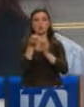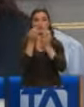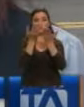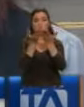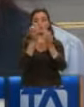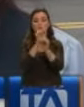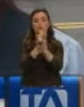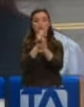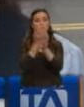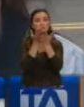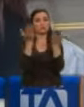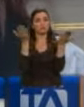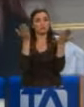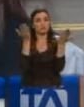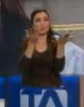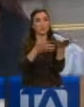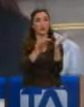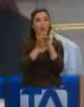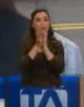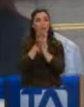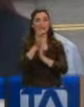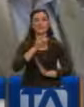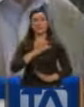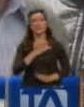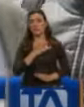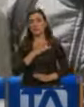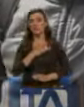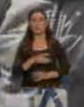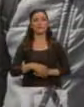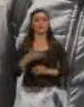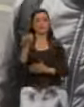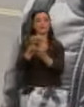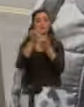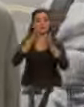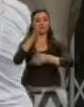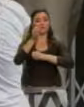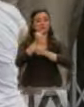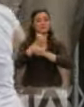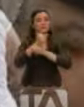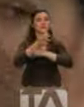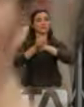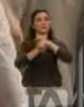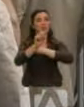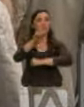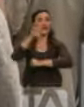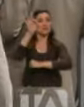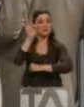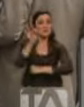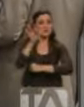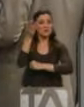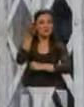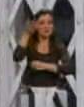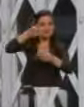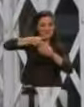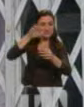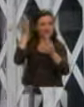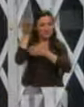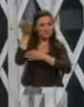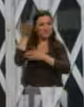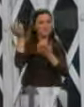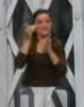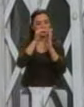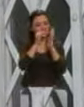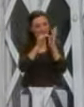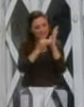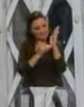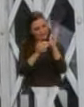institución y no esperaba yo esto, la verdad. Este economista trabajó durante 29 años en la Universidad Tecnológica. También estaba en la